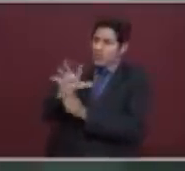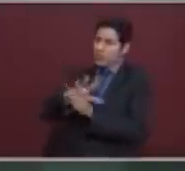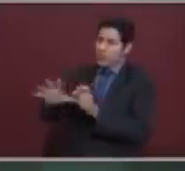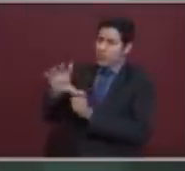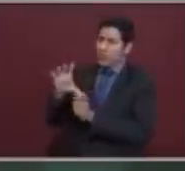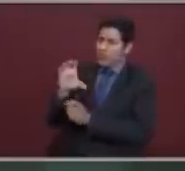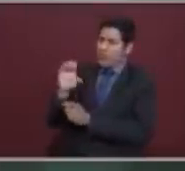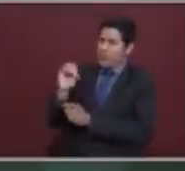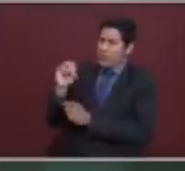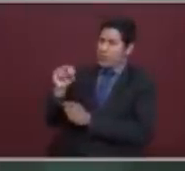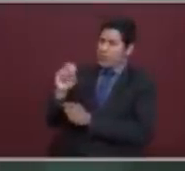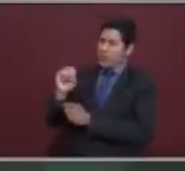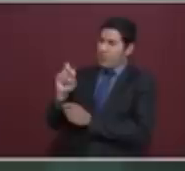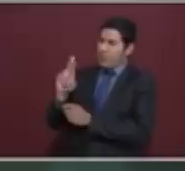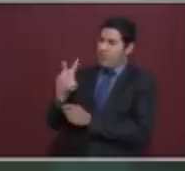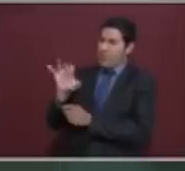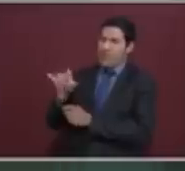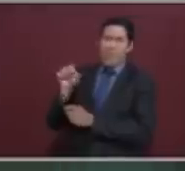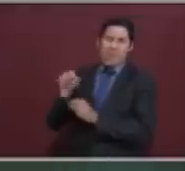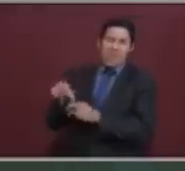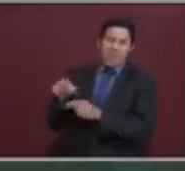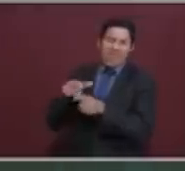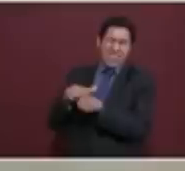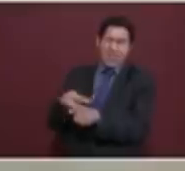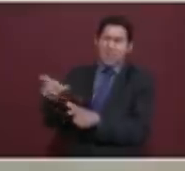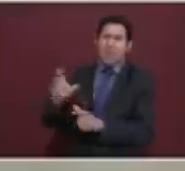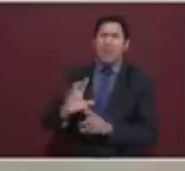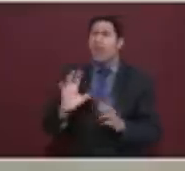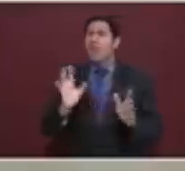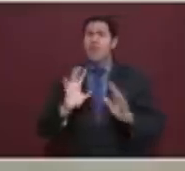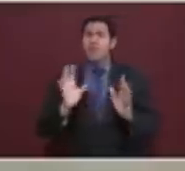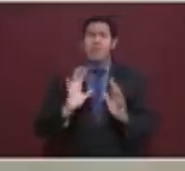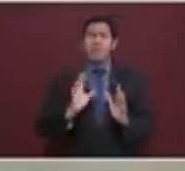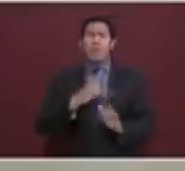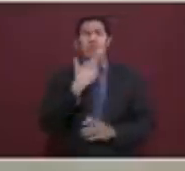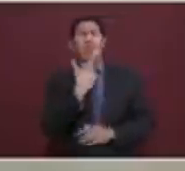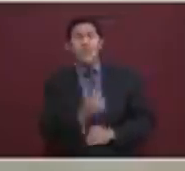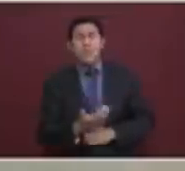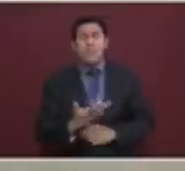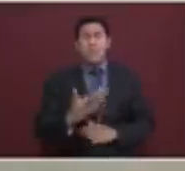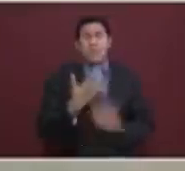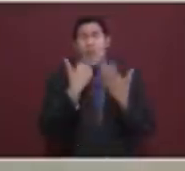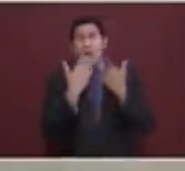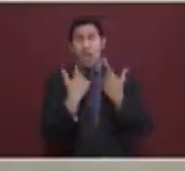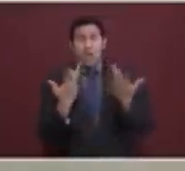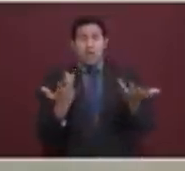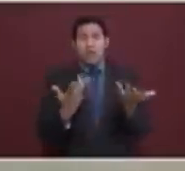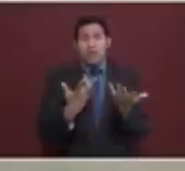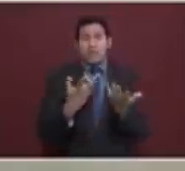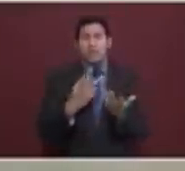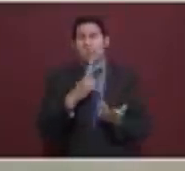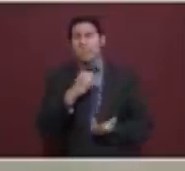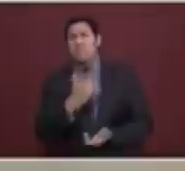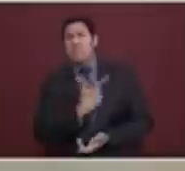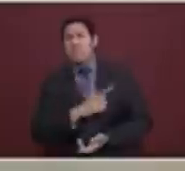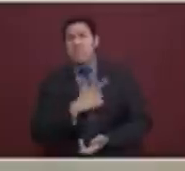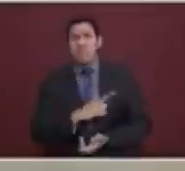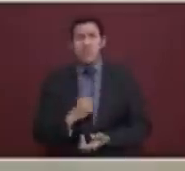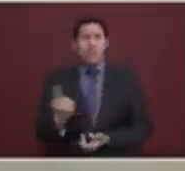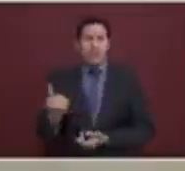diga es lo mismo que no sirve que hay hasta un dirigente